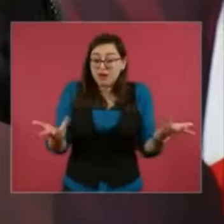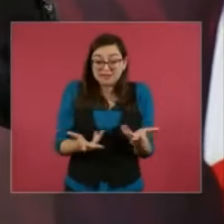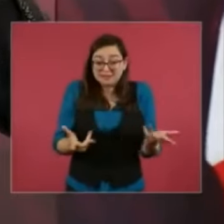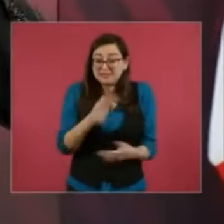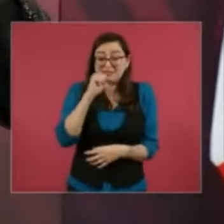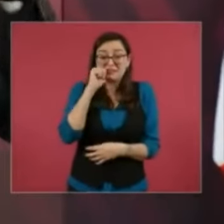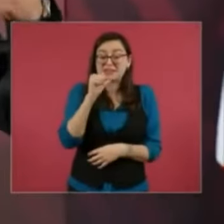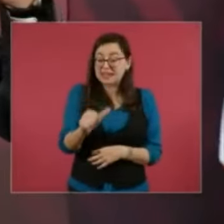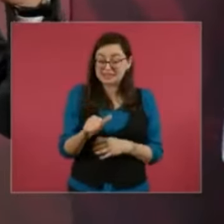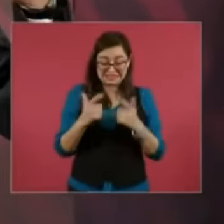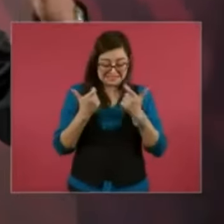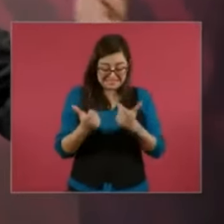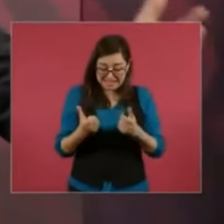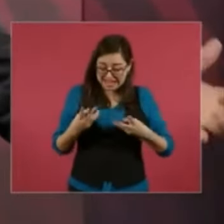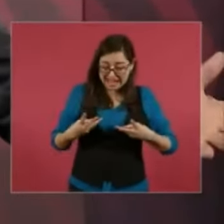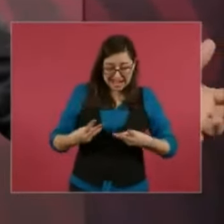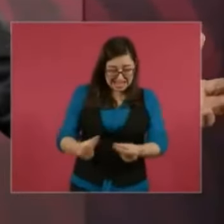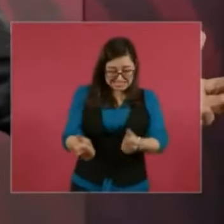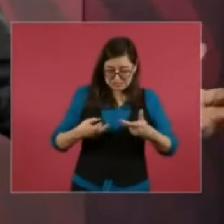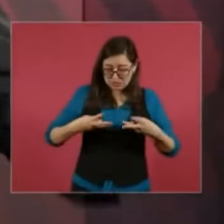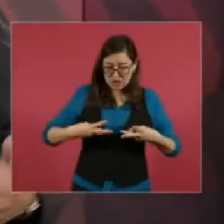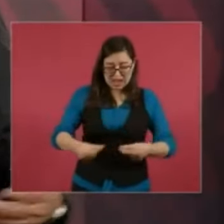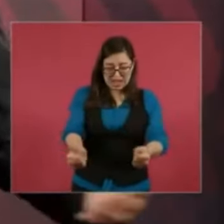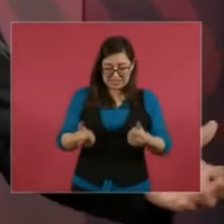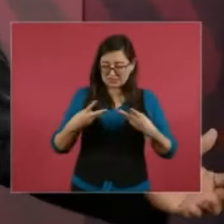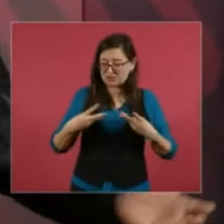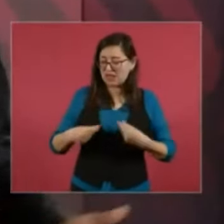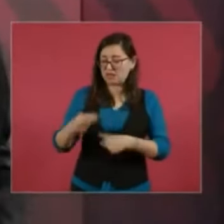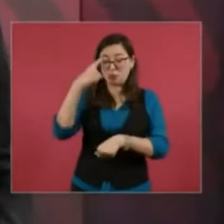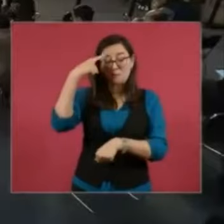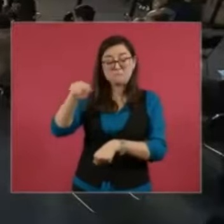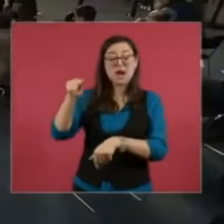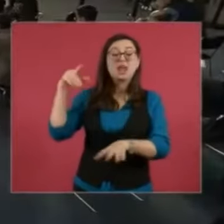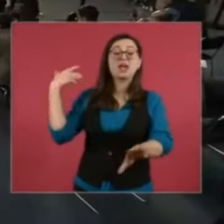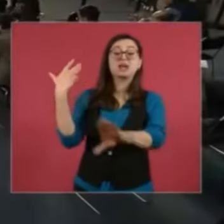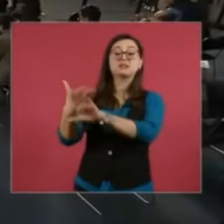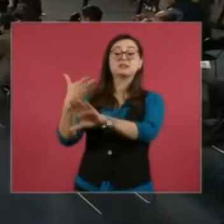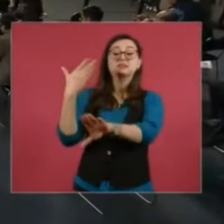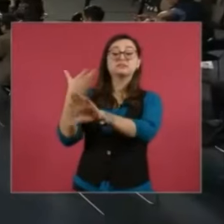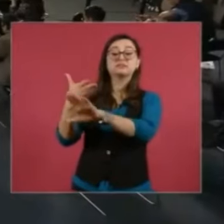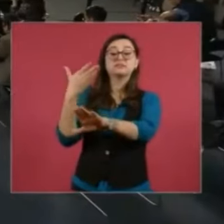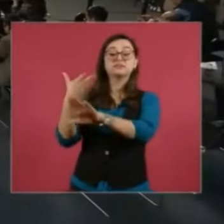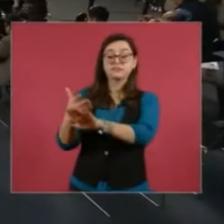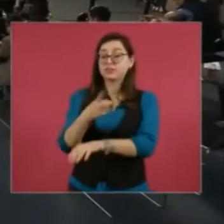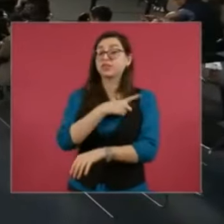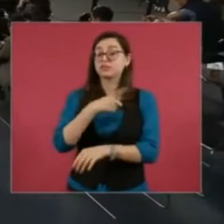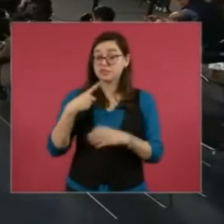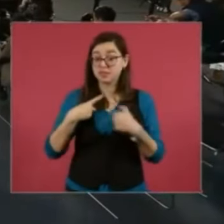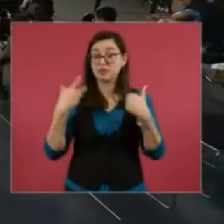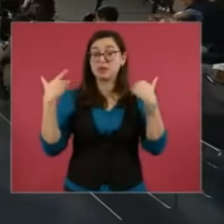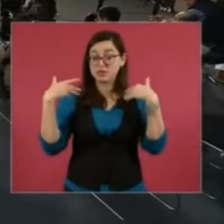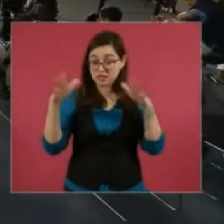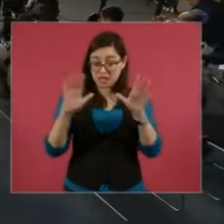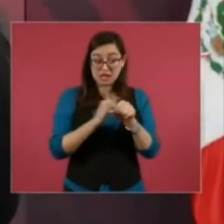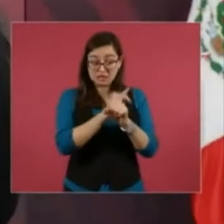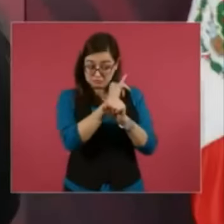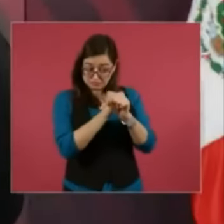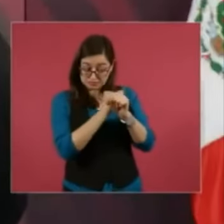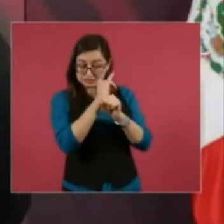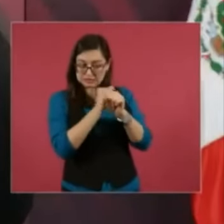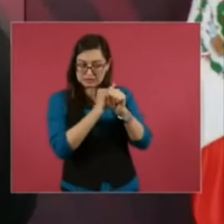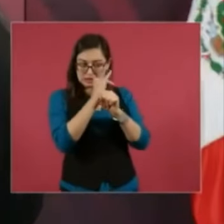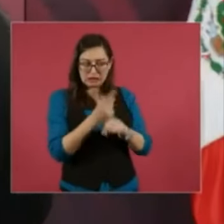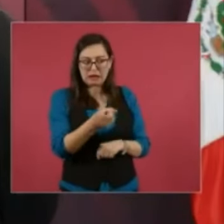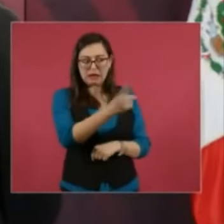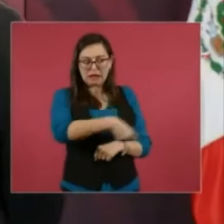gastando miles de millones de pesos si acaso Sería bueno la investigación de